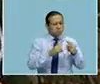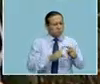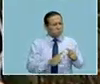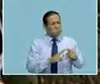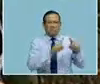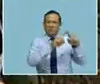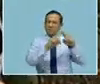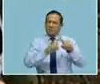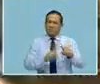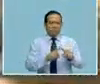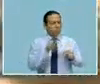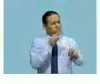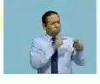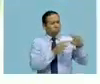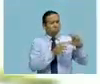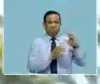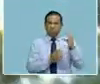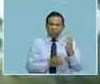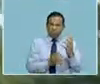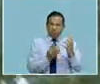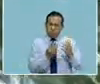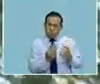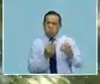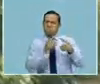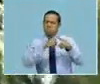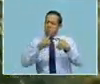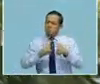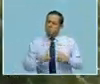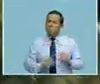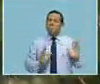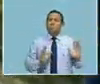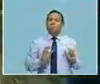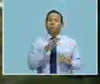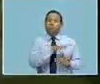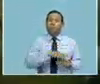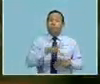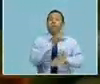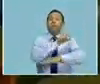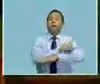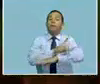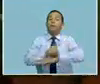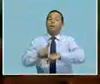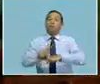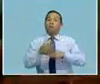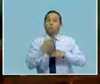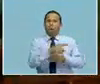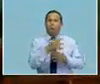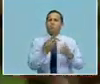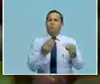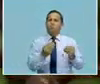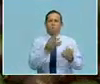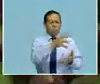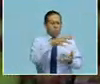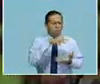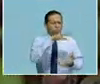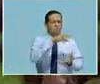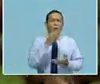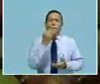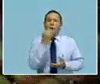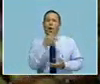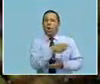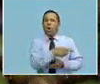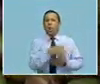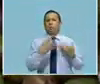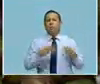mango importado. El cantón Daule de la provincia del Guayas es la zona donde mayor producción de mango existe. Aquí familias